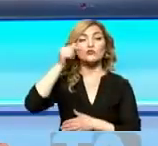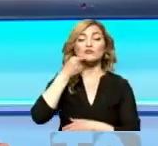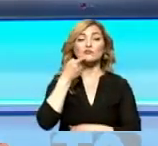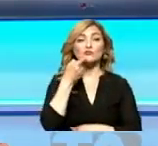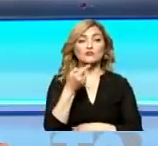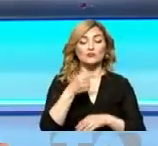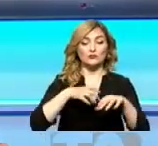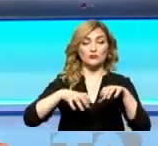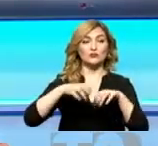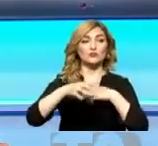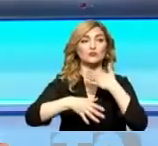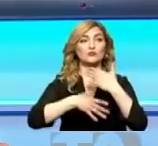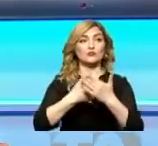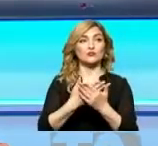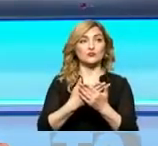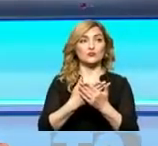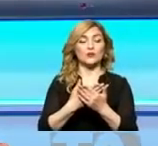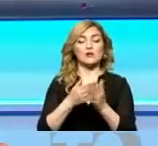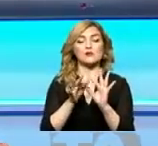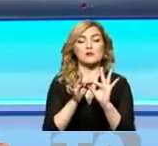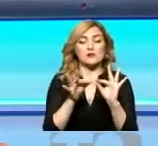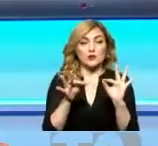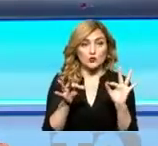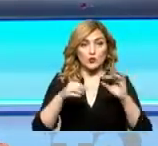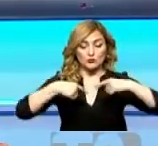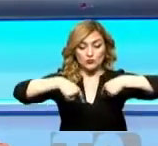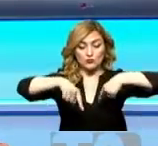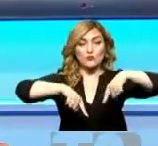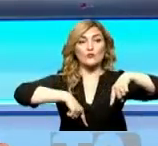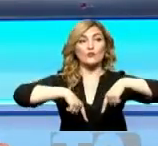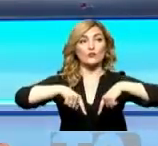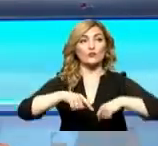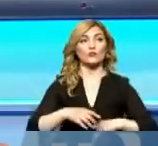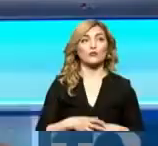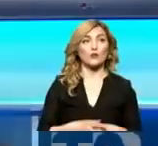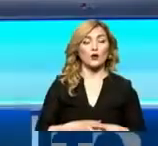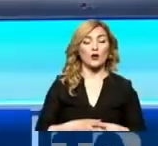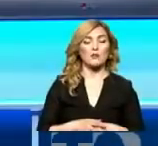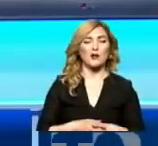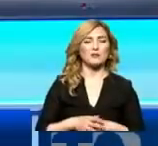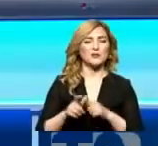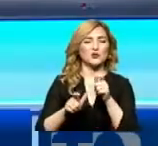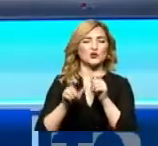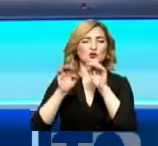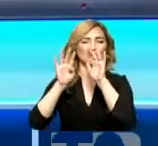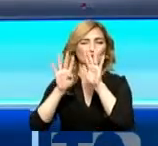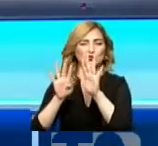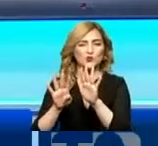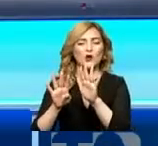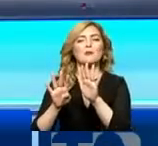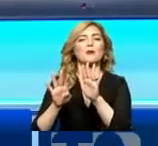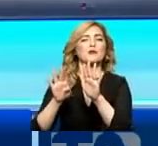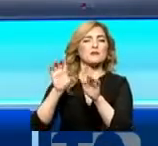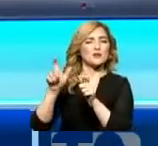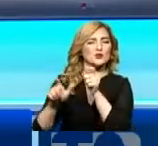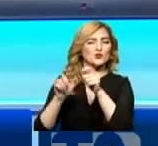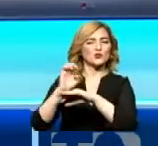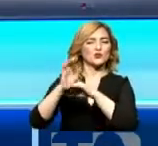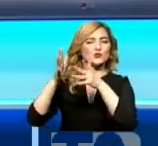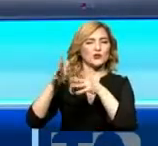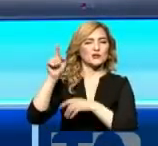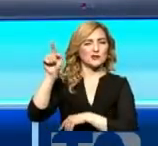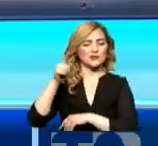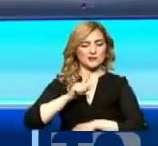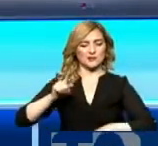que coordina todas las medidas sanitarias y logísticas para evacuar a los 9 compatriotas que están en Wuhan, China. Vamos